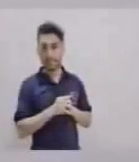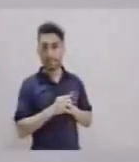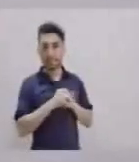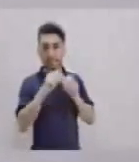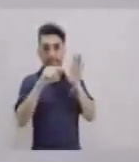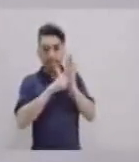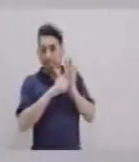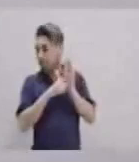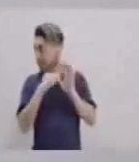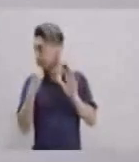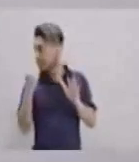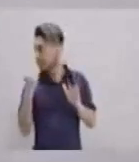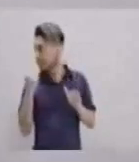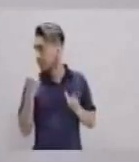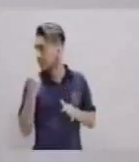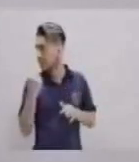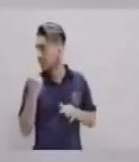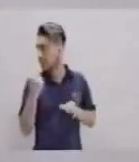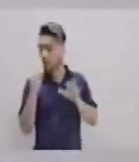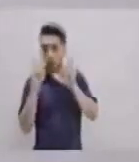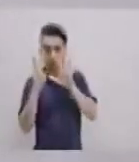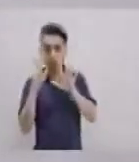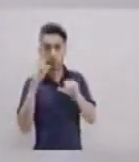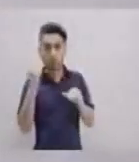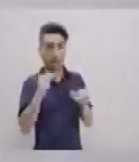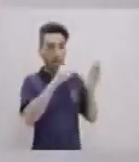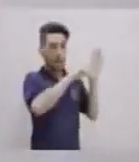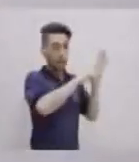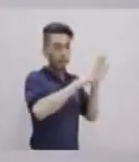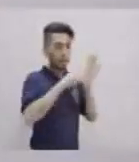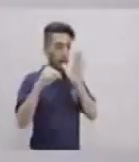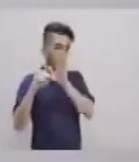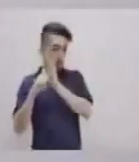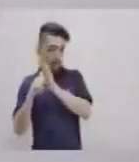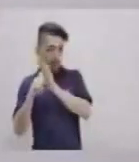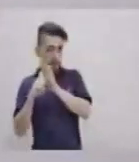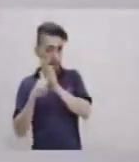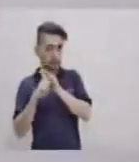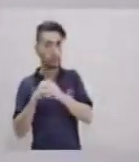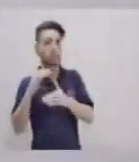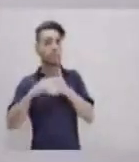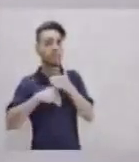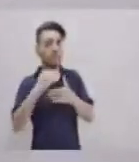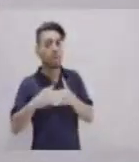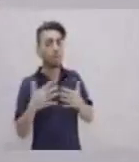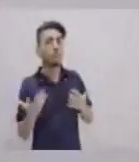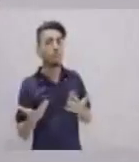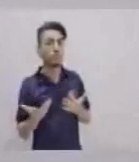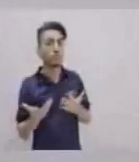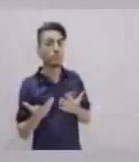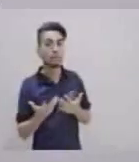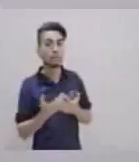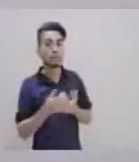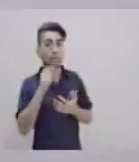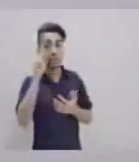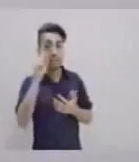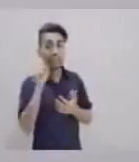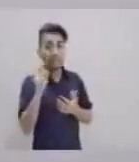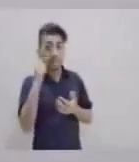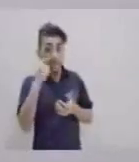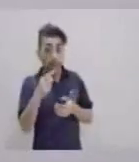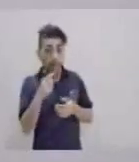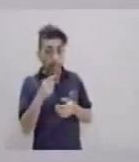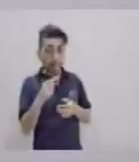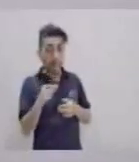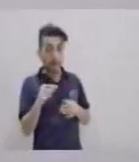negativo 8, porque resto acá y resto del otro lado de la ecuación. Posteriormente voy a dividir dentro de